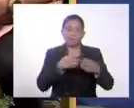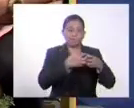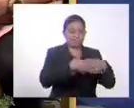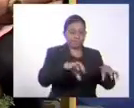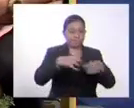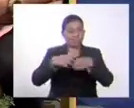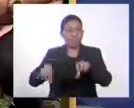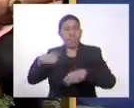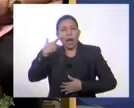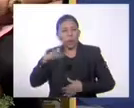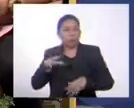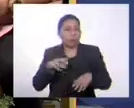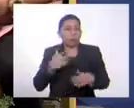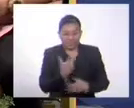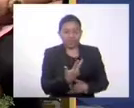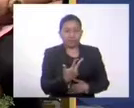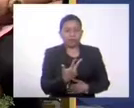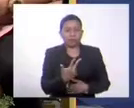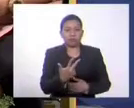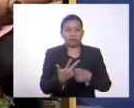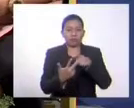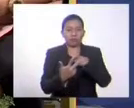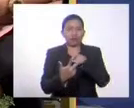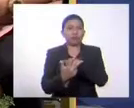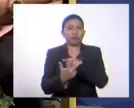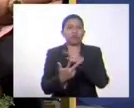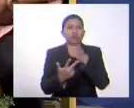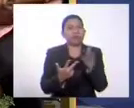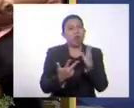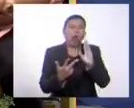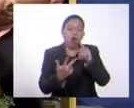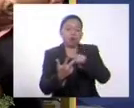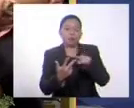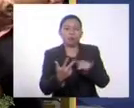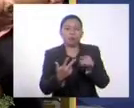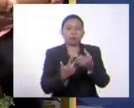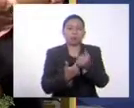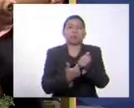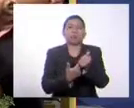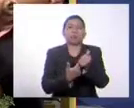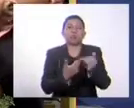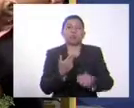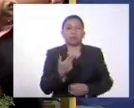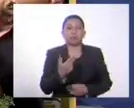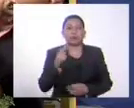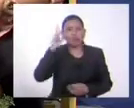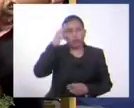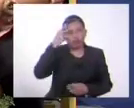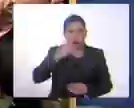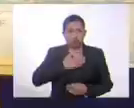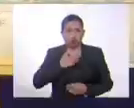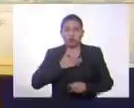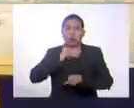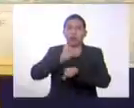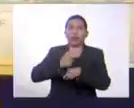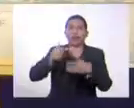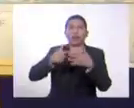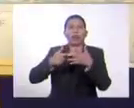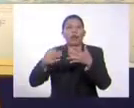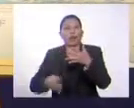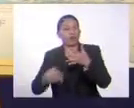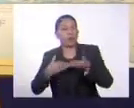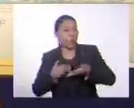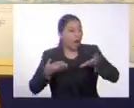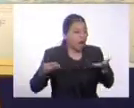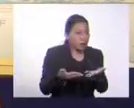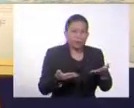hace la ley también la ejecuta. En ese caso, Montesquieu establece que si hay un tirano,